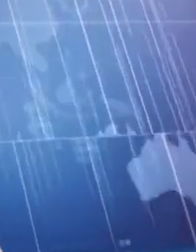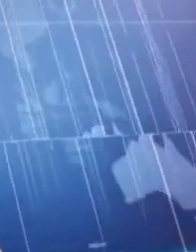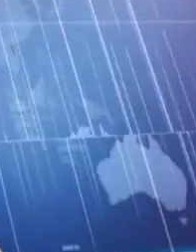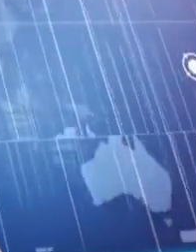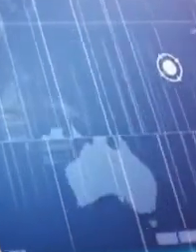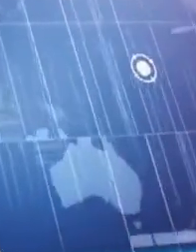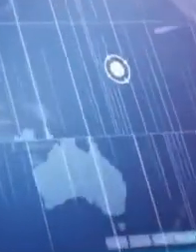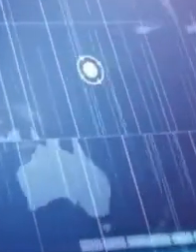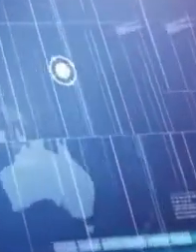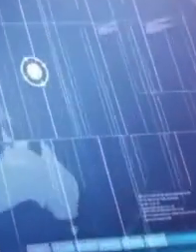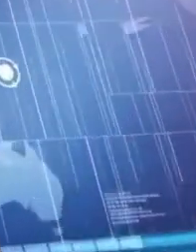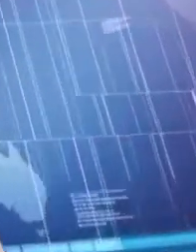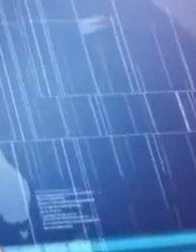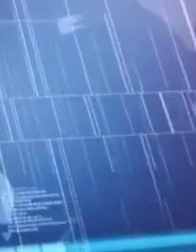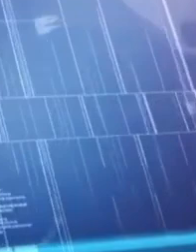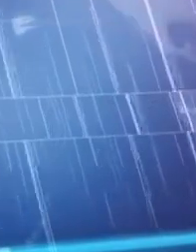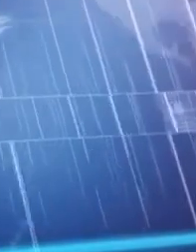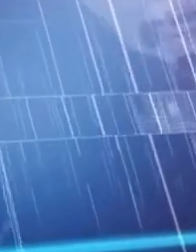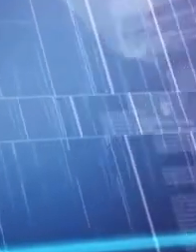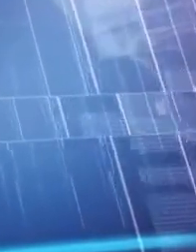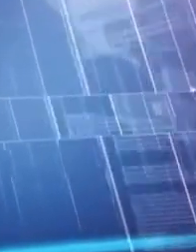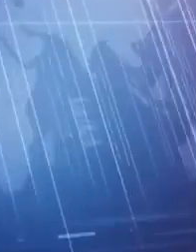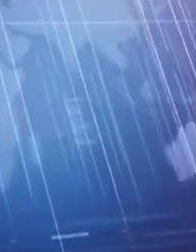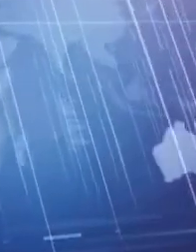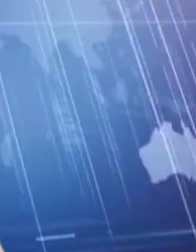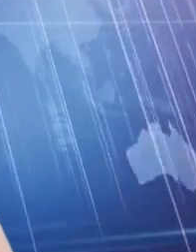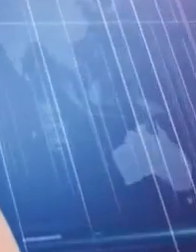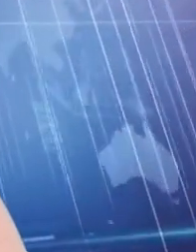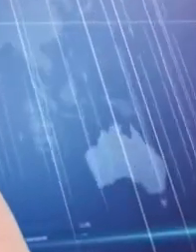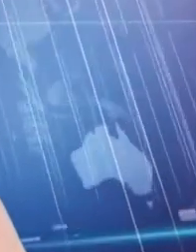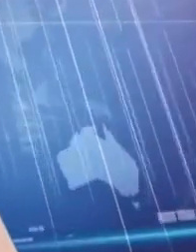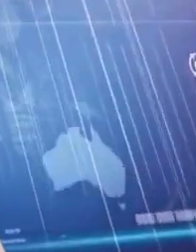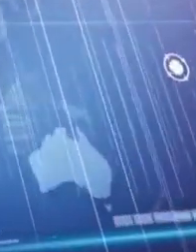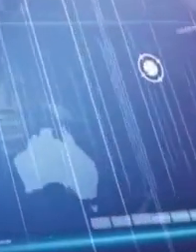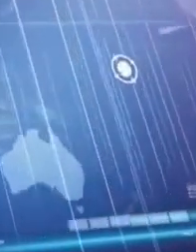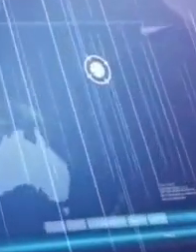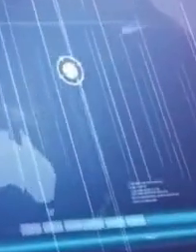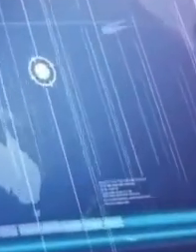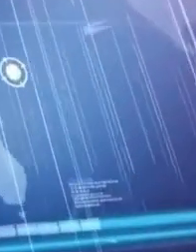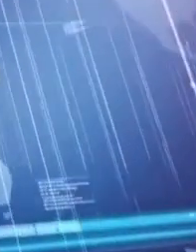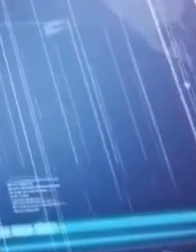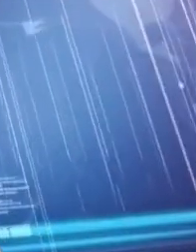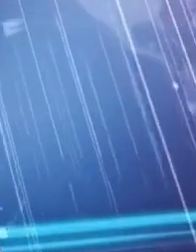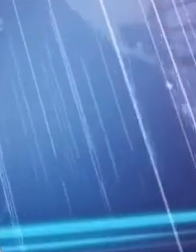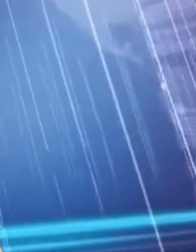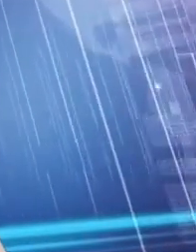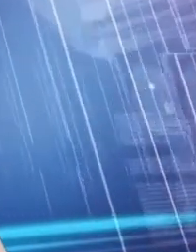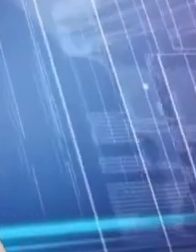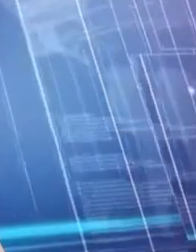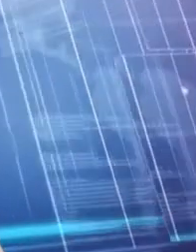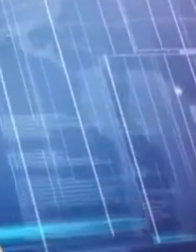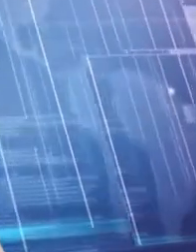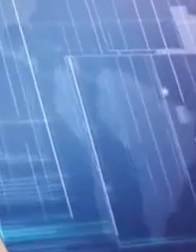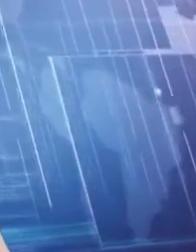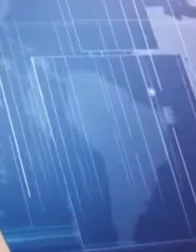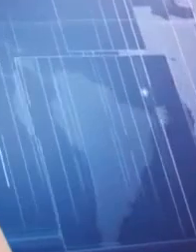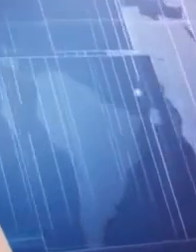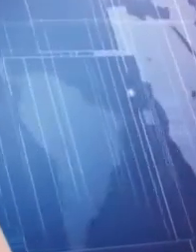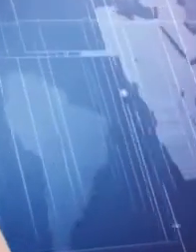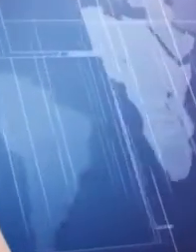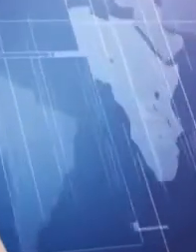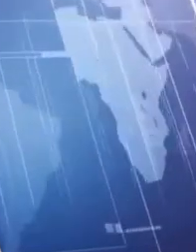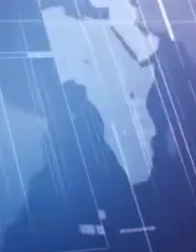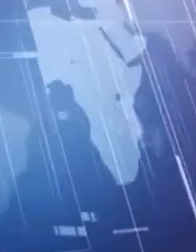el tema de las Fuerzas Armadas y la Guardia Nacional, pero el presidente lo dejó en ridículo. Vamos a ver esto. Por eso también López Obrador señaló que se sintió